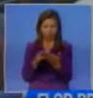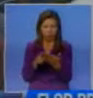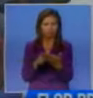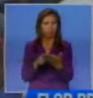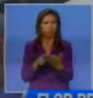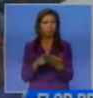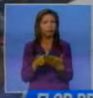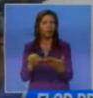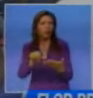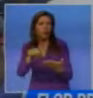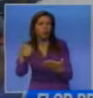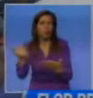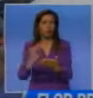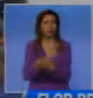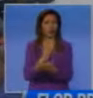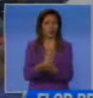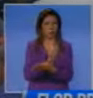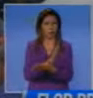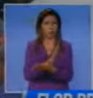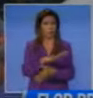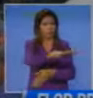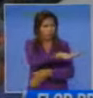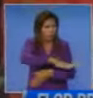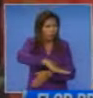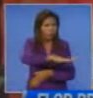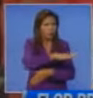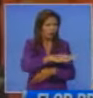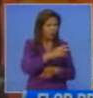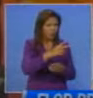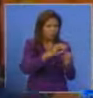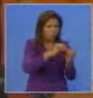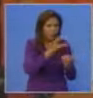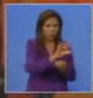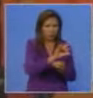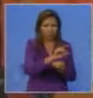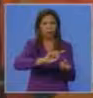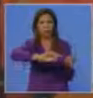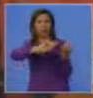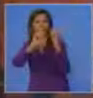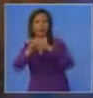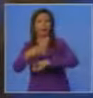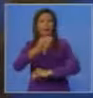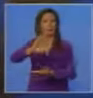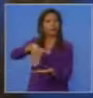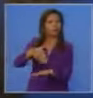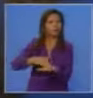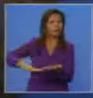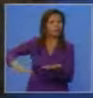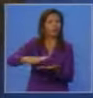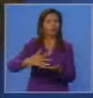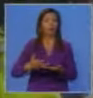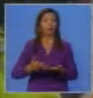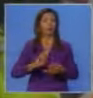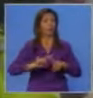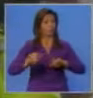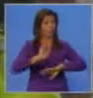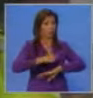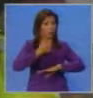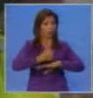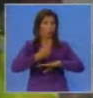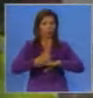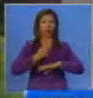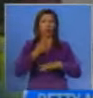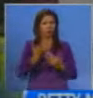distrito, de la escuela, sino que me la mandan a otro distrito en el centro. La autoridad del distrito aseguraba que todos serían atendidos. Lo que ahora